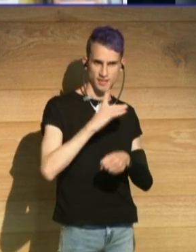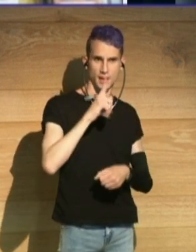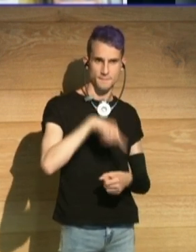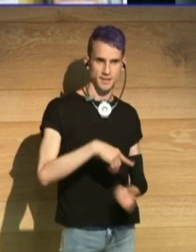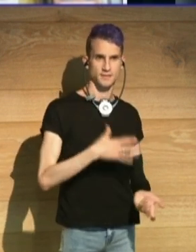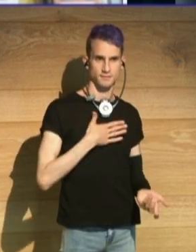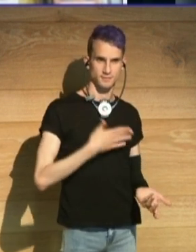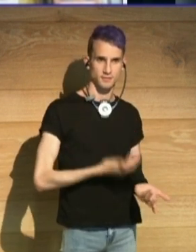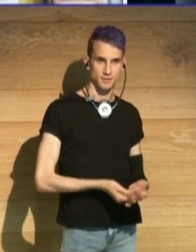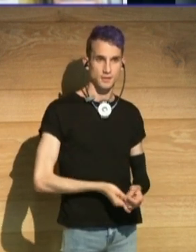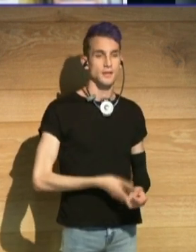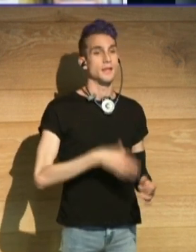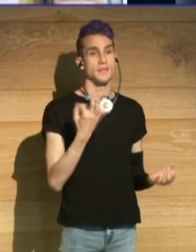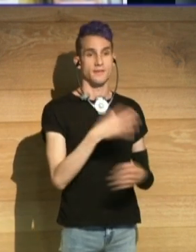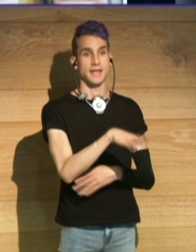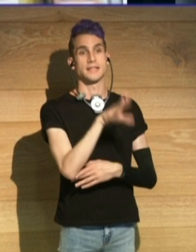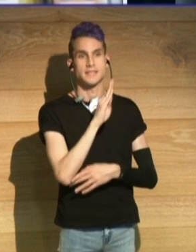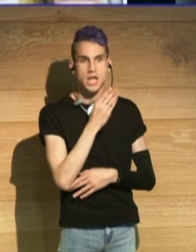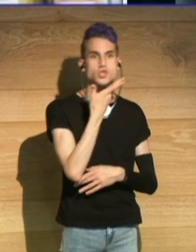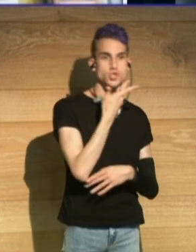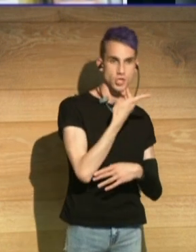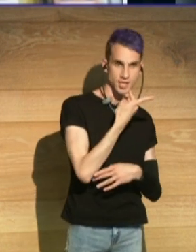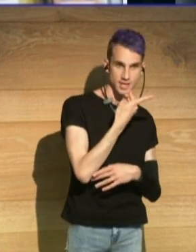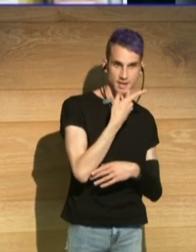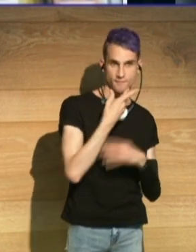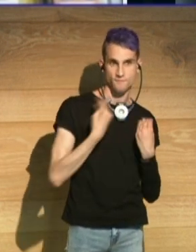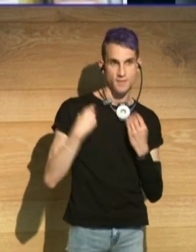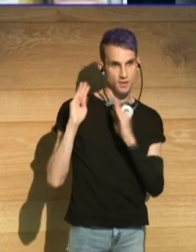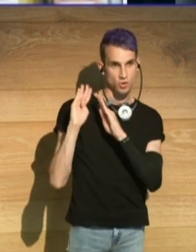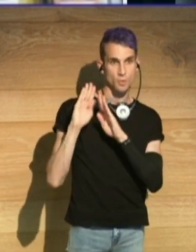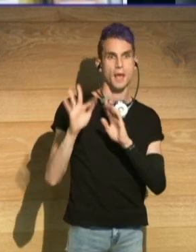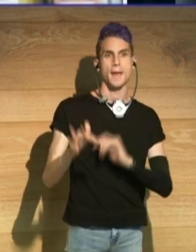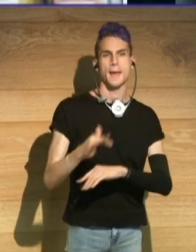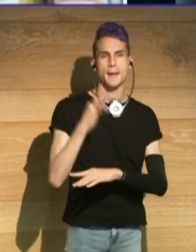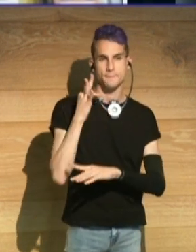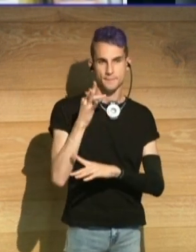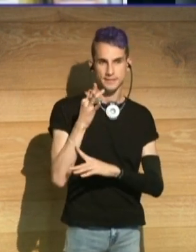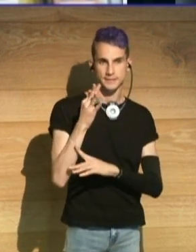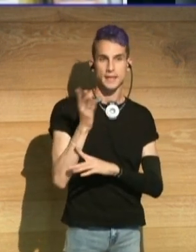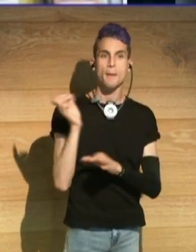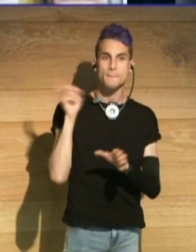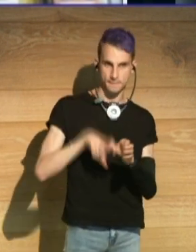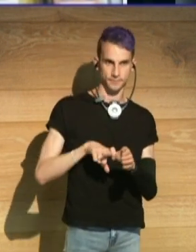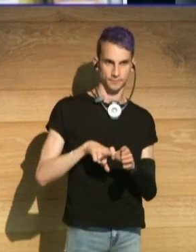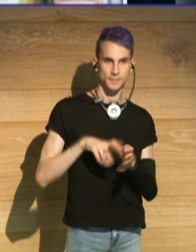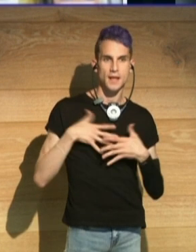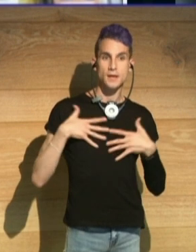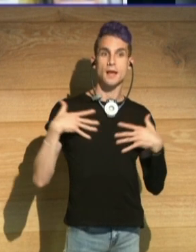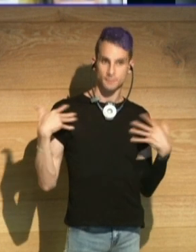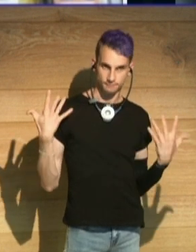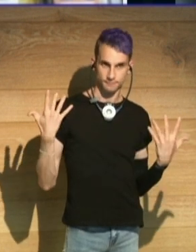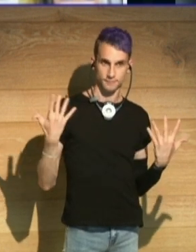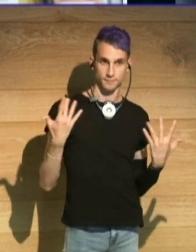sin duda, conocer, pero conocer implicándote, apasionándote. Como